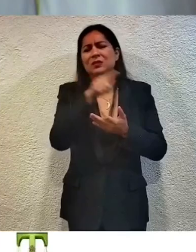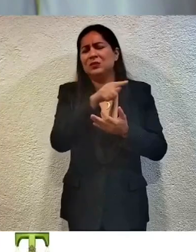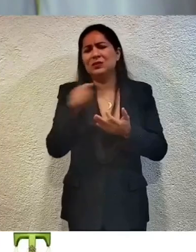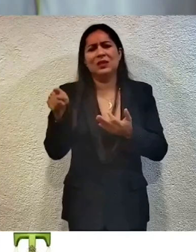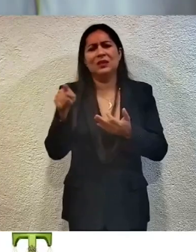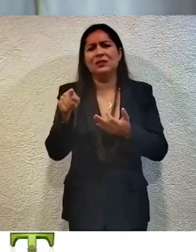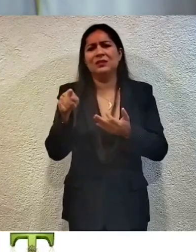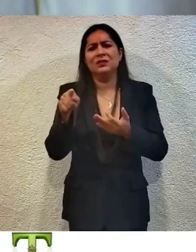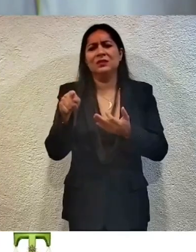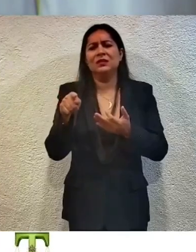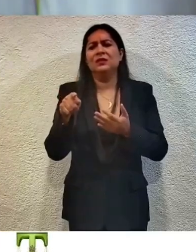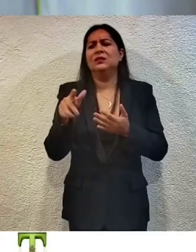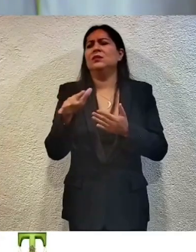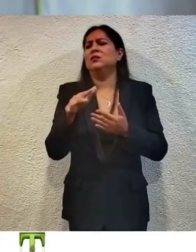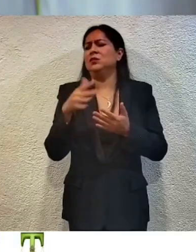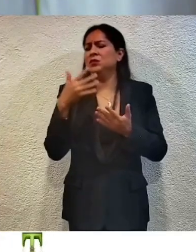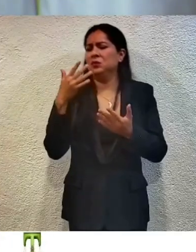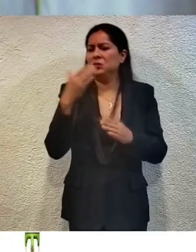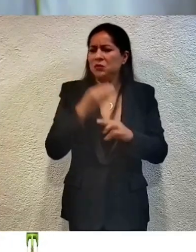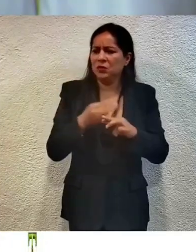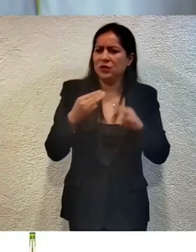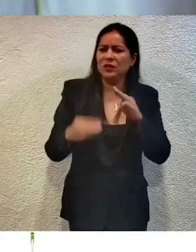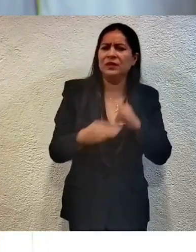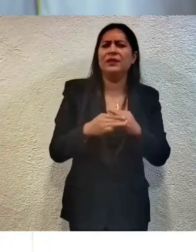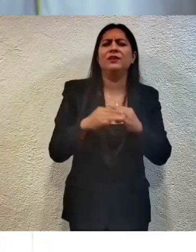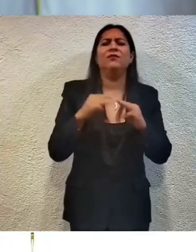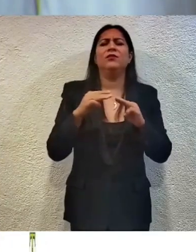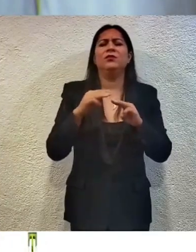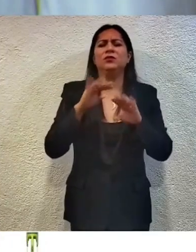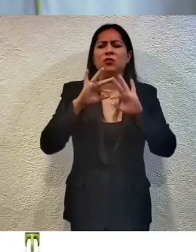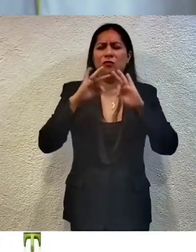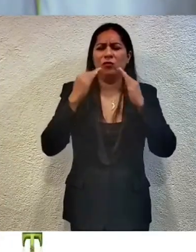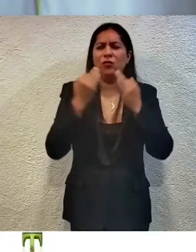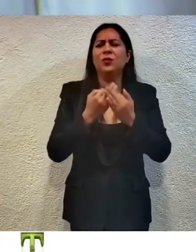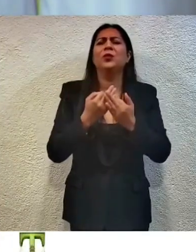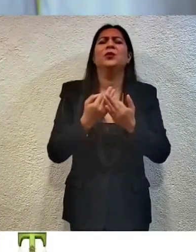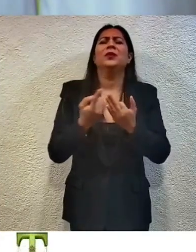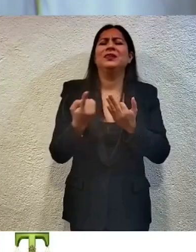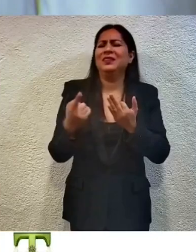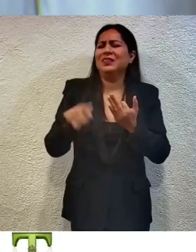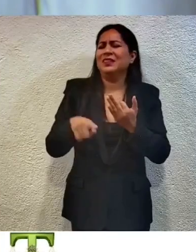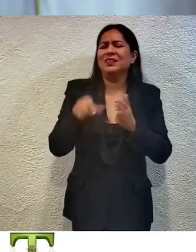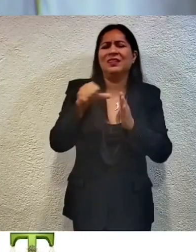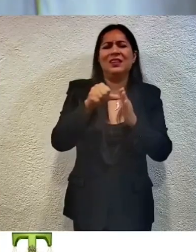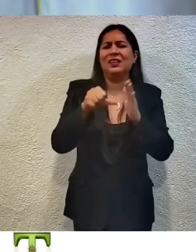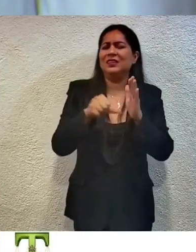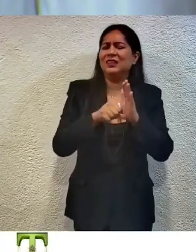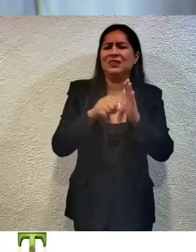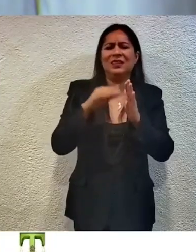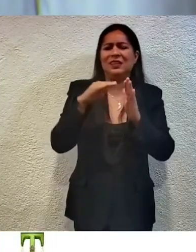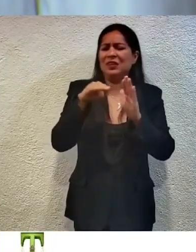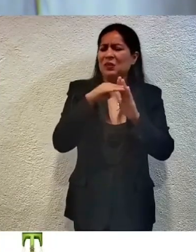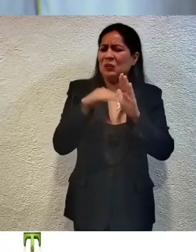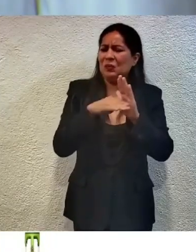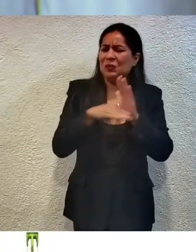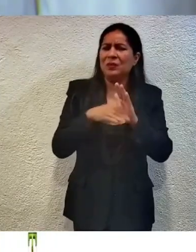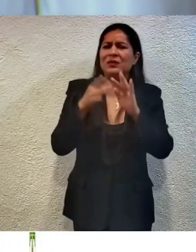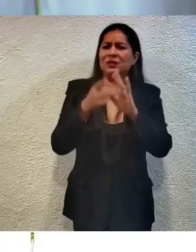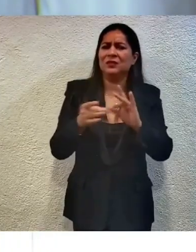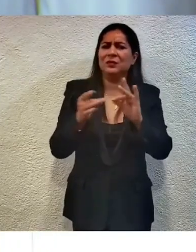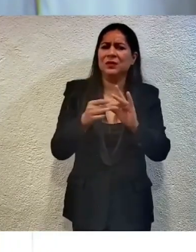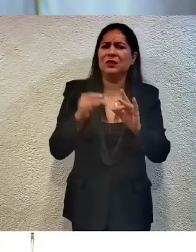La fundamentación y motivación obedecen a todas las normas que señaló el magistrado